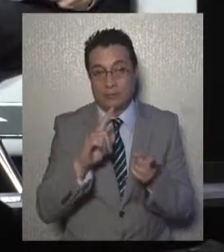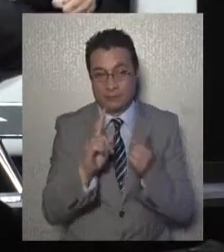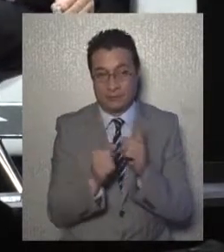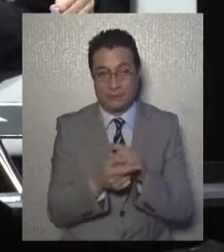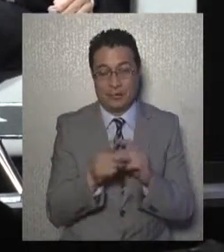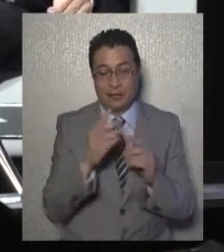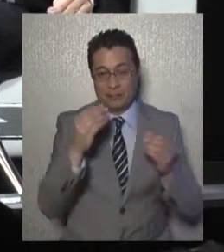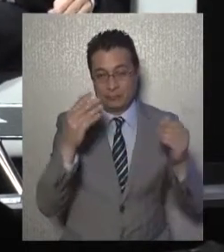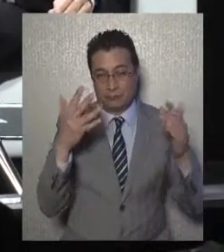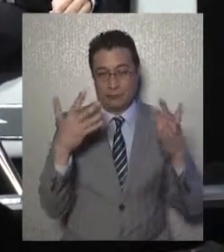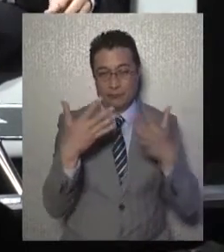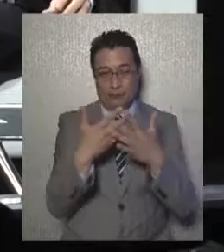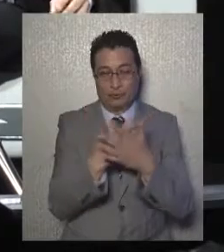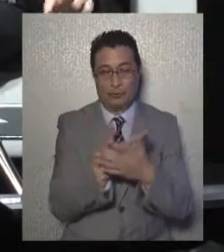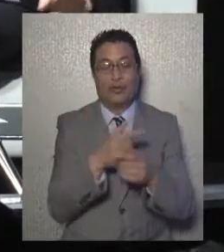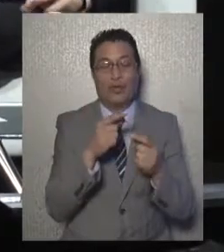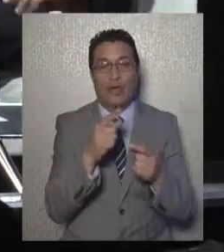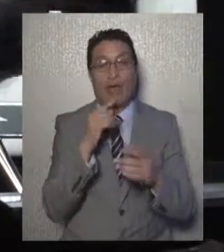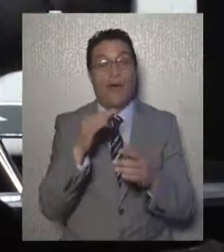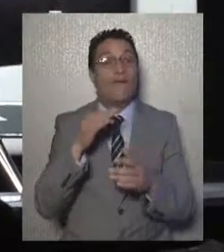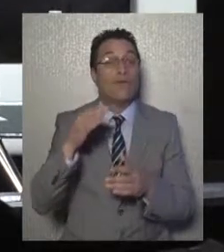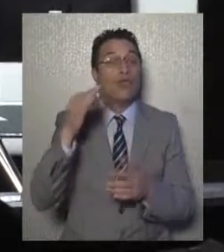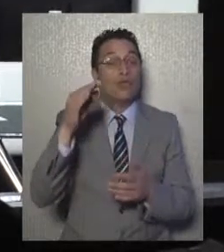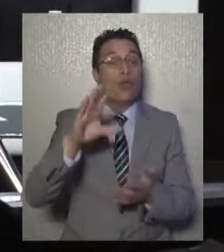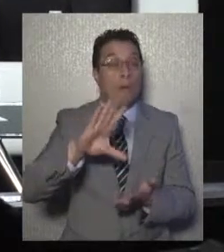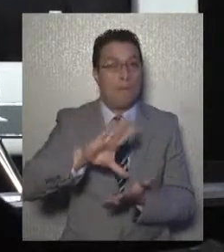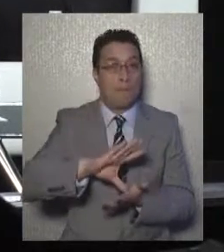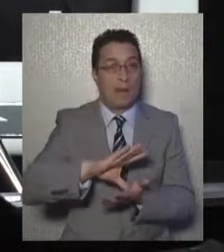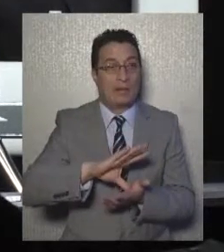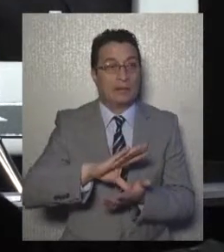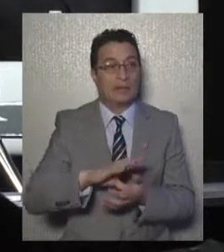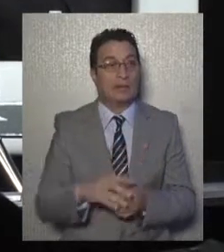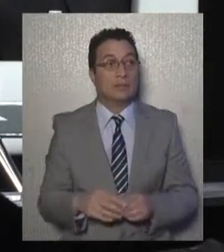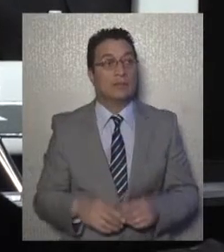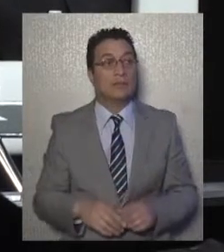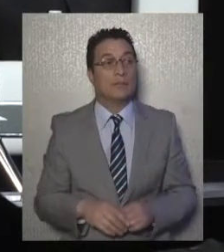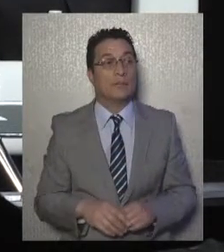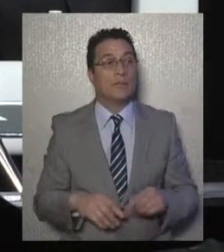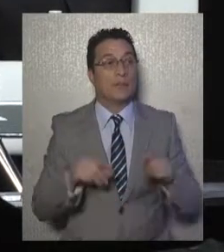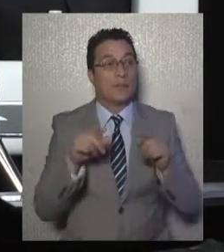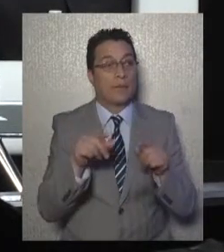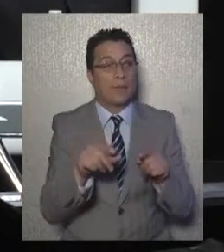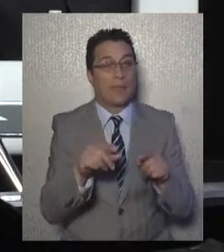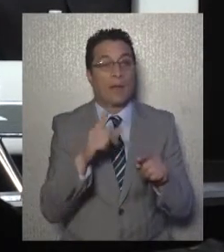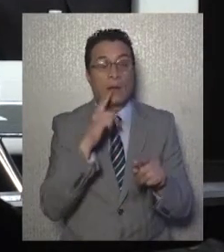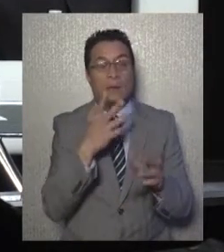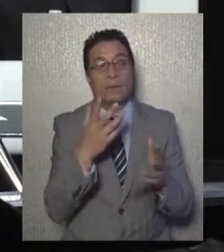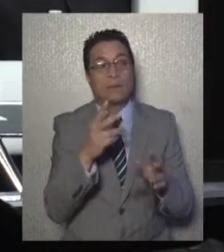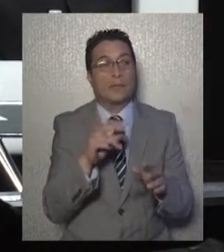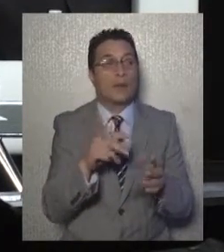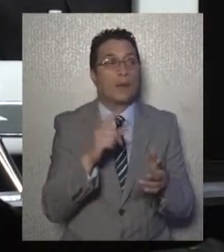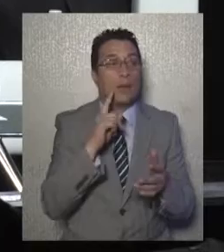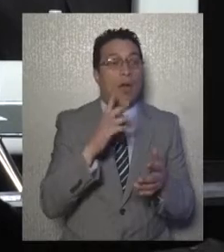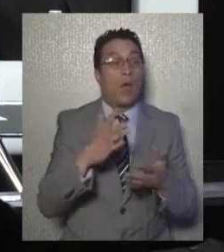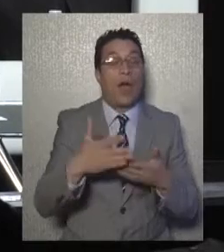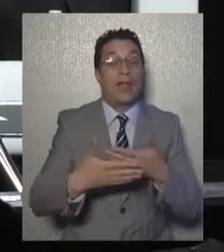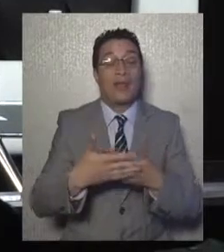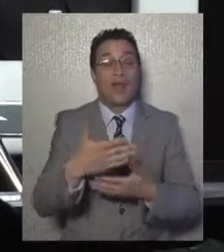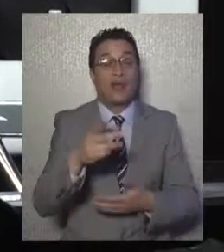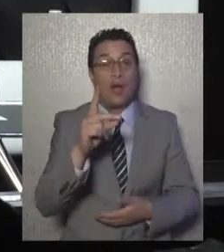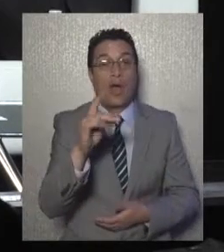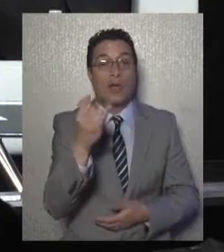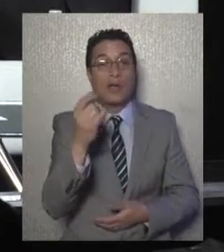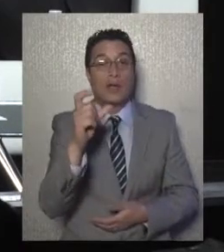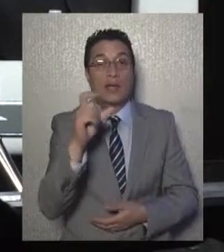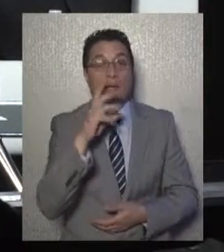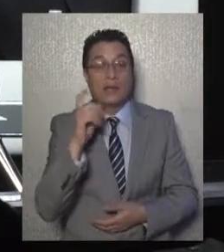nebulosa que hay en el destino al cual estamos yendo? Porque uno dice, oye, será, por ejemplo, en el caso de los diarios digitales, ¿serán diarios digitales de